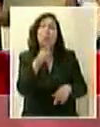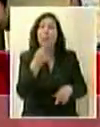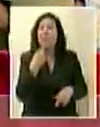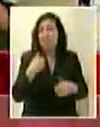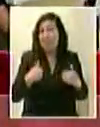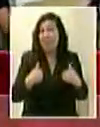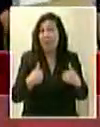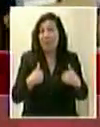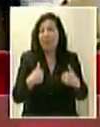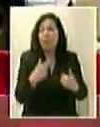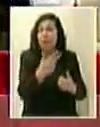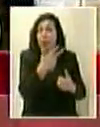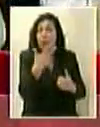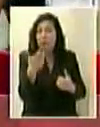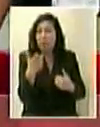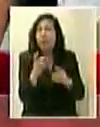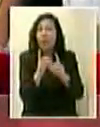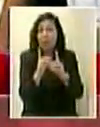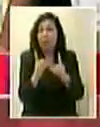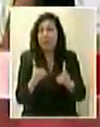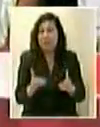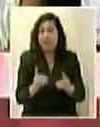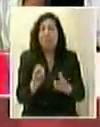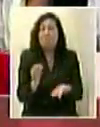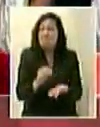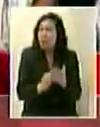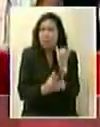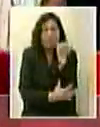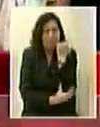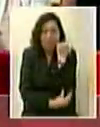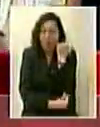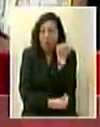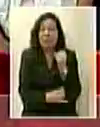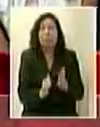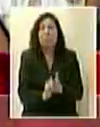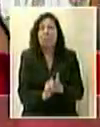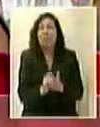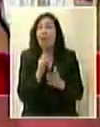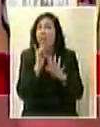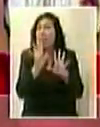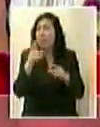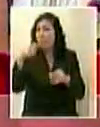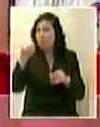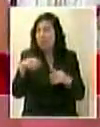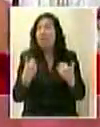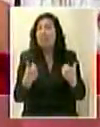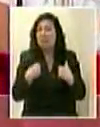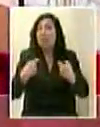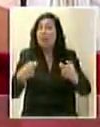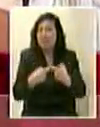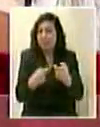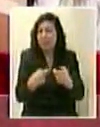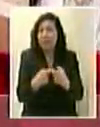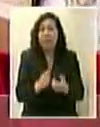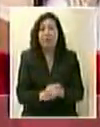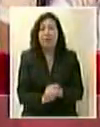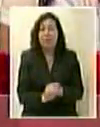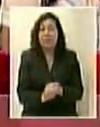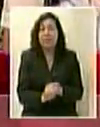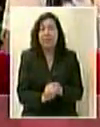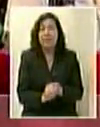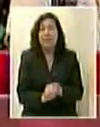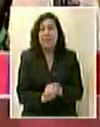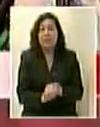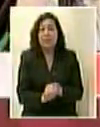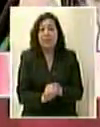Cuando de los 300 distritos más pobres, ni el 10% tiene acceso a Internet. Entonces,